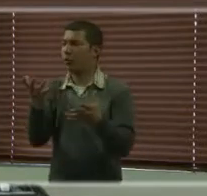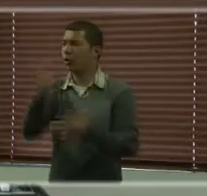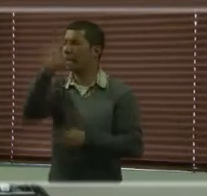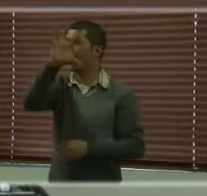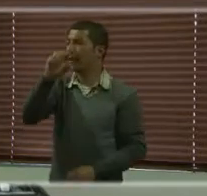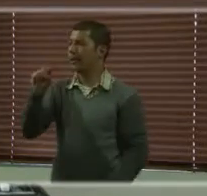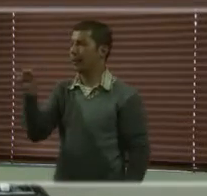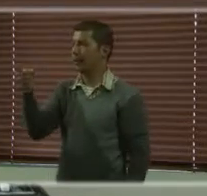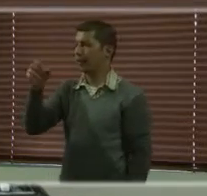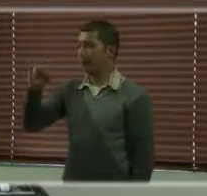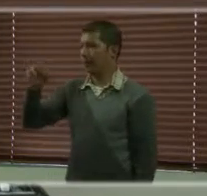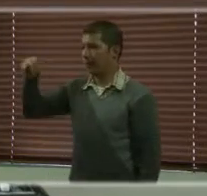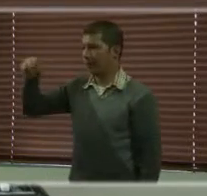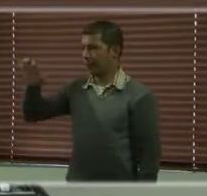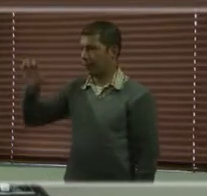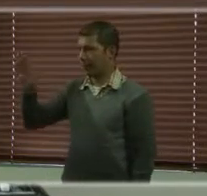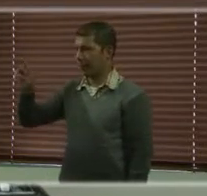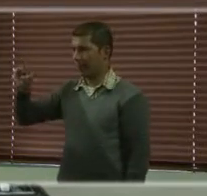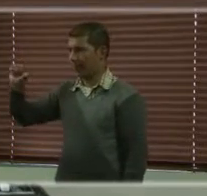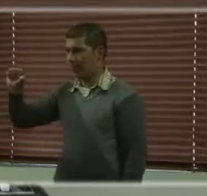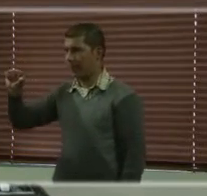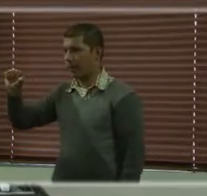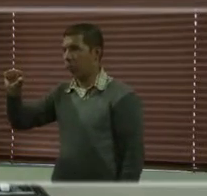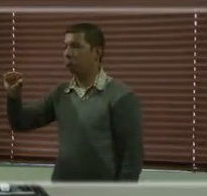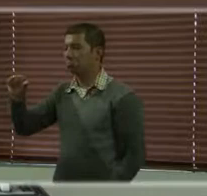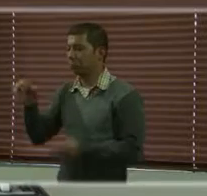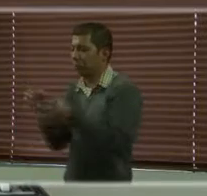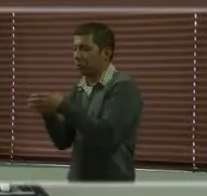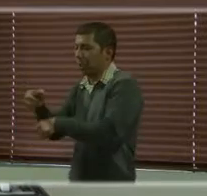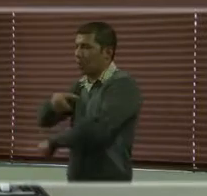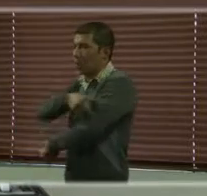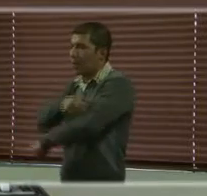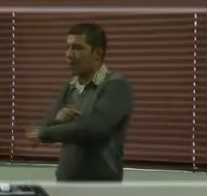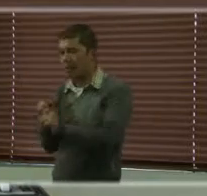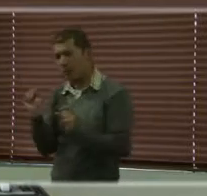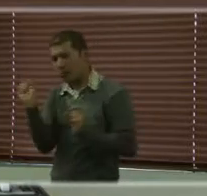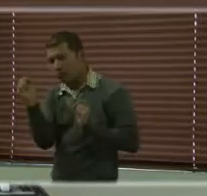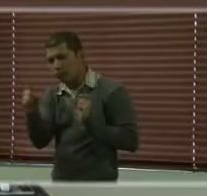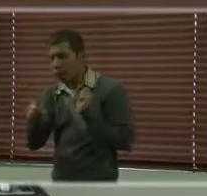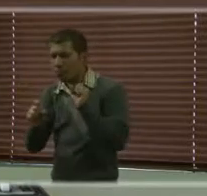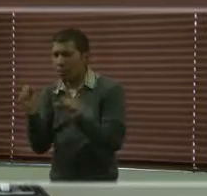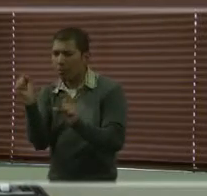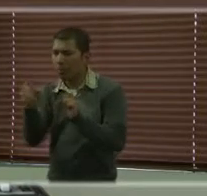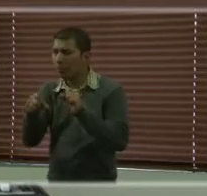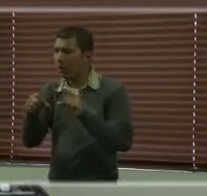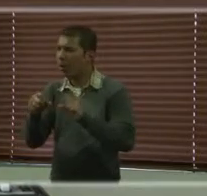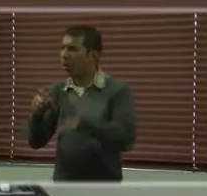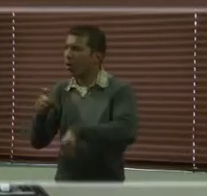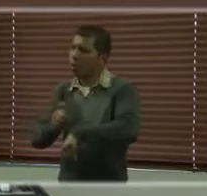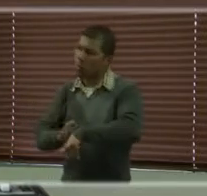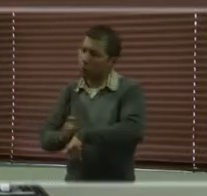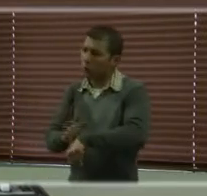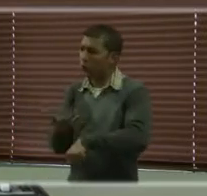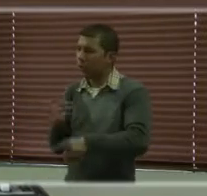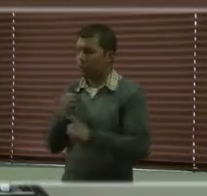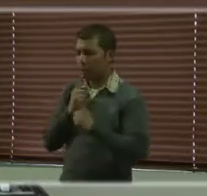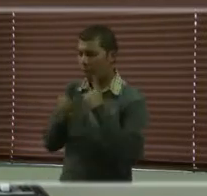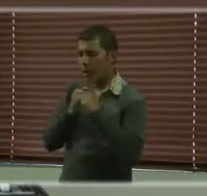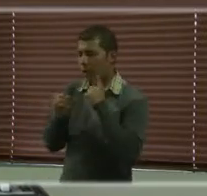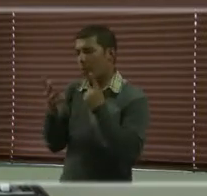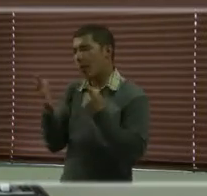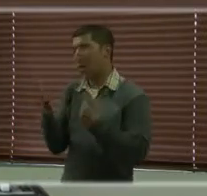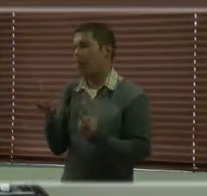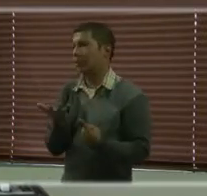horas en donde básicamente el comité pues le hace preguntas para ampliar más la información o hay ciertas informaciones tal vez que es